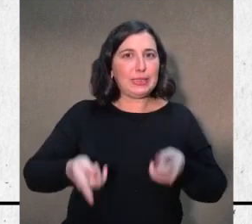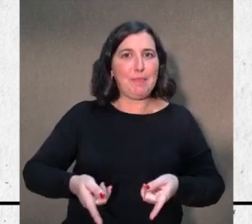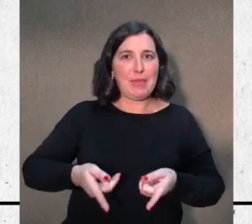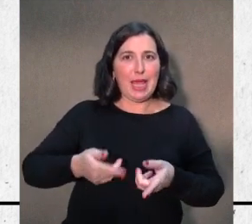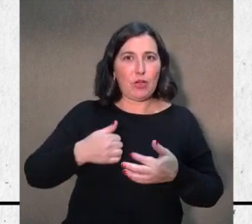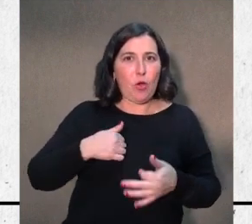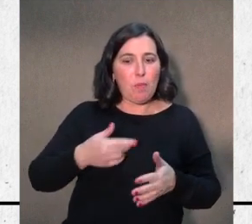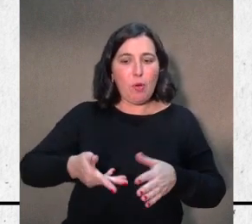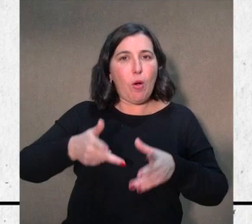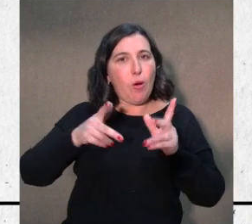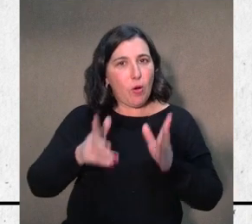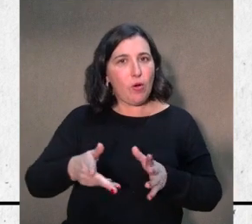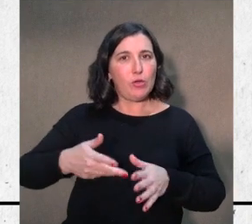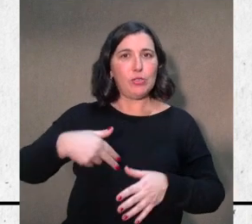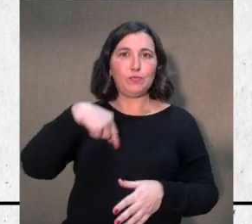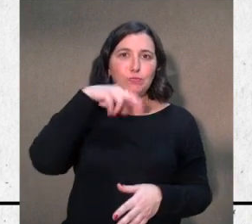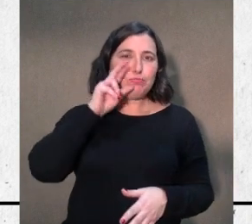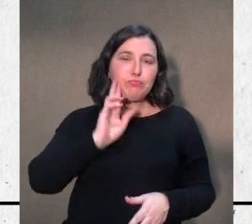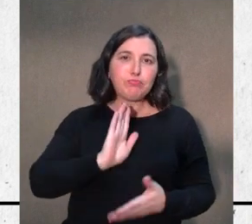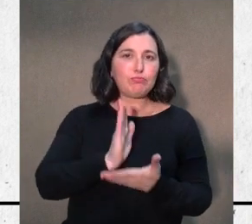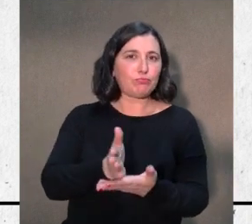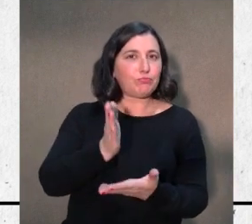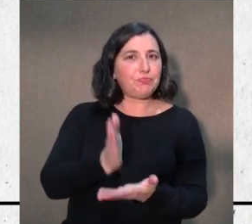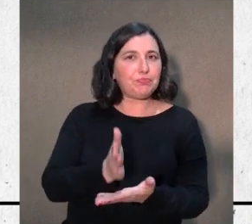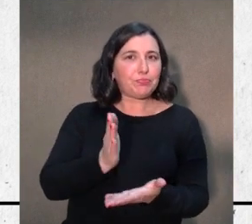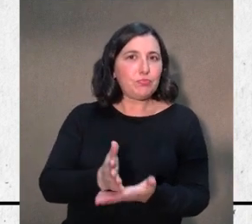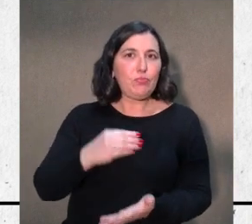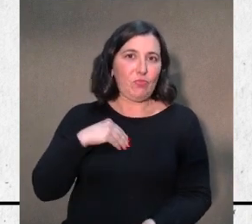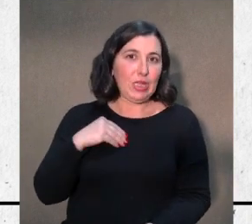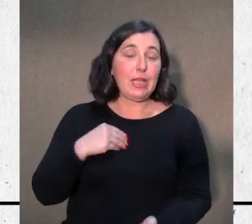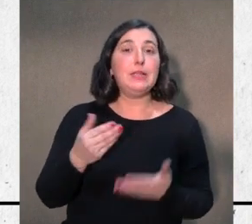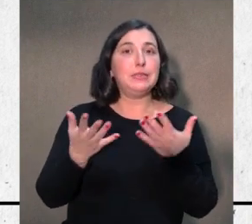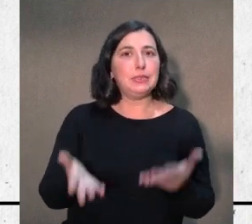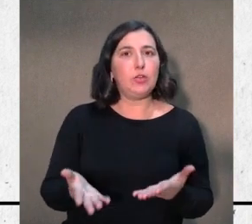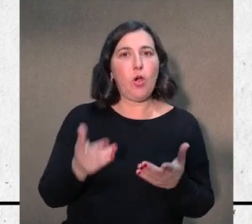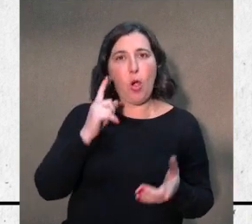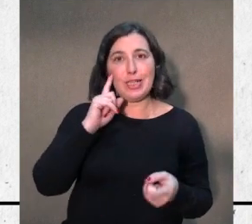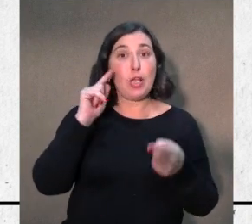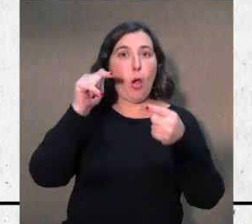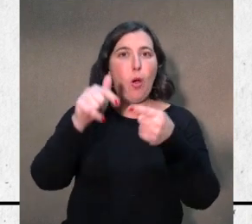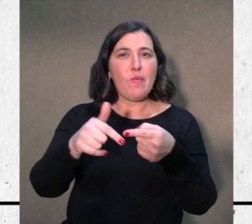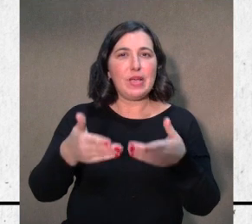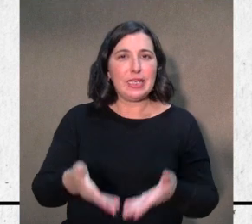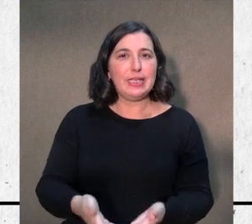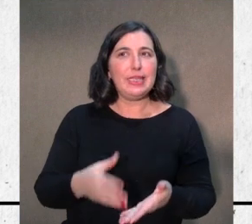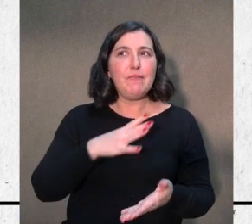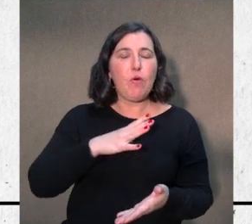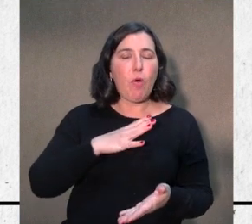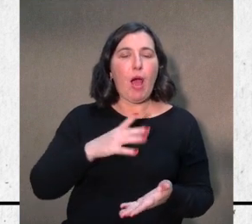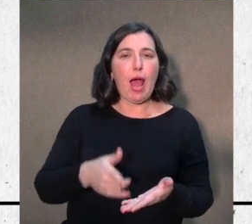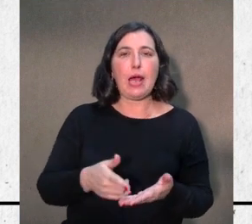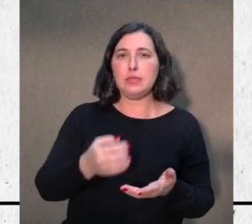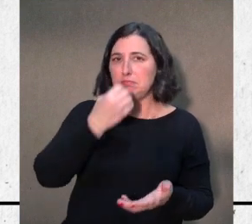ese sentido, ese objetivo que tiene el sistema está bueno, el sistema de orquesta, ¿no? Hablando, creo que es muy